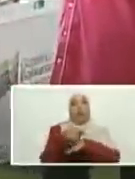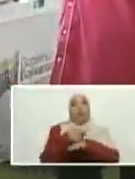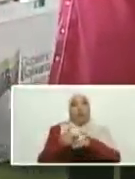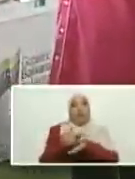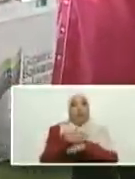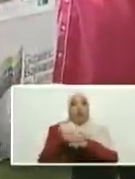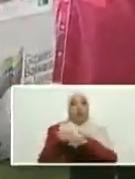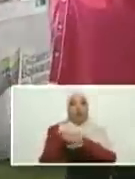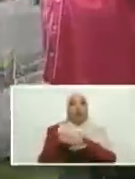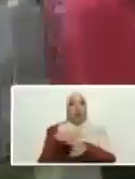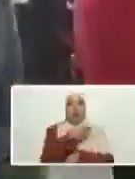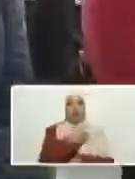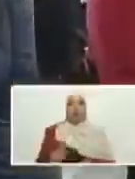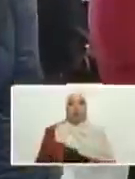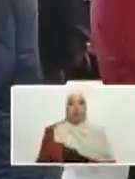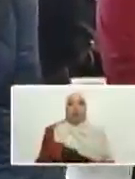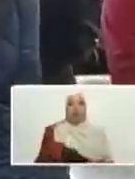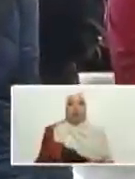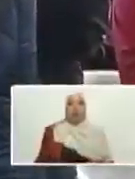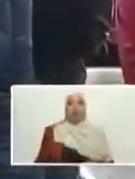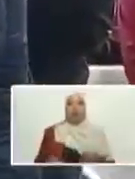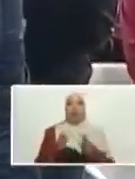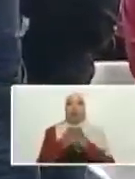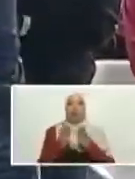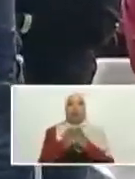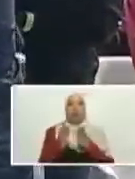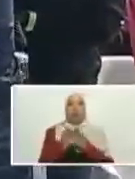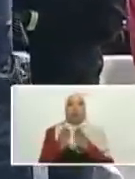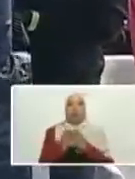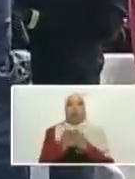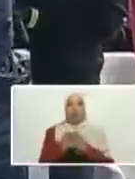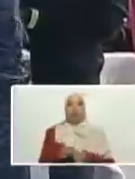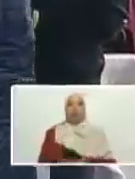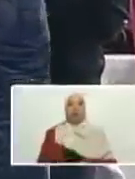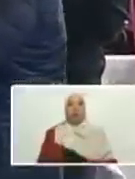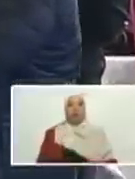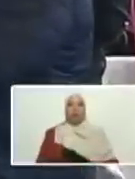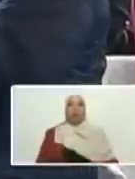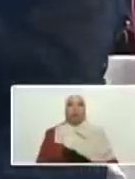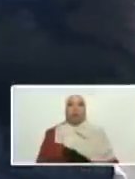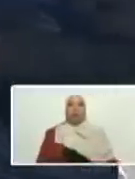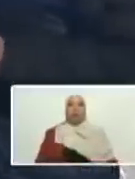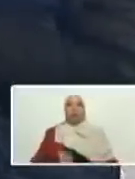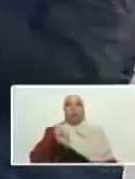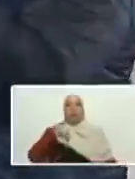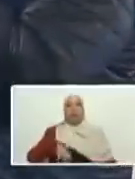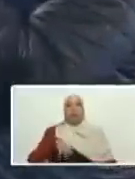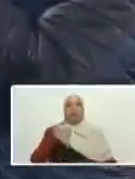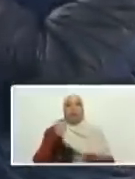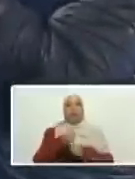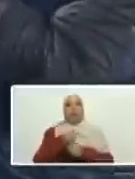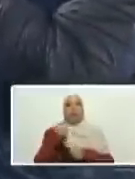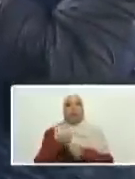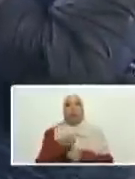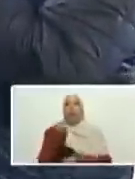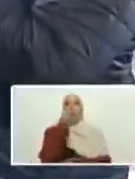adelante. Presidente, allá teníamos un balance en el backing del stand del sector